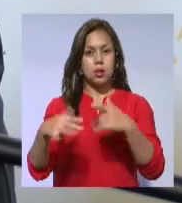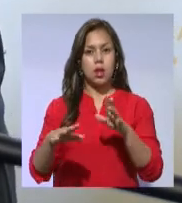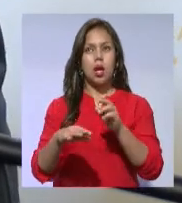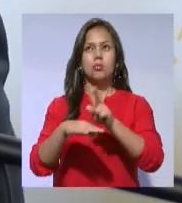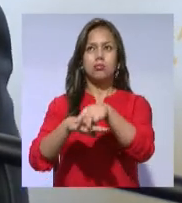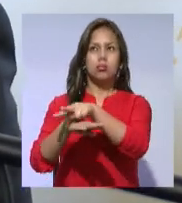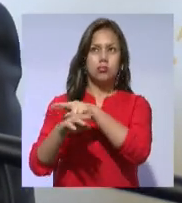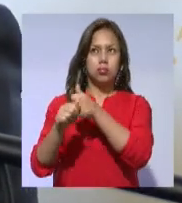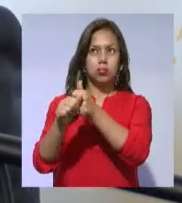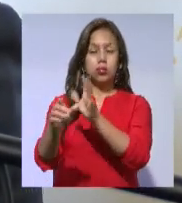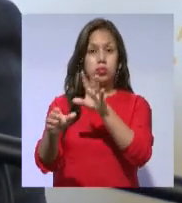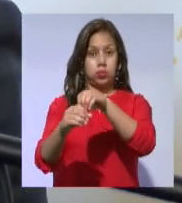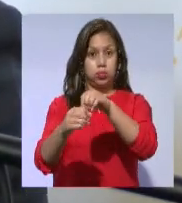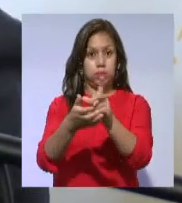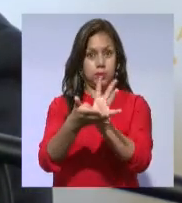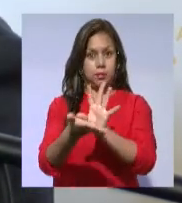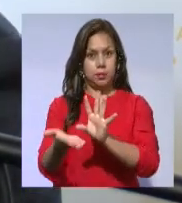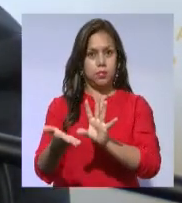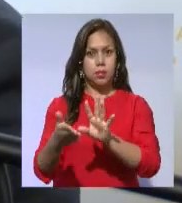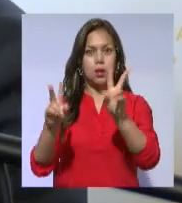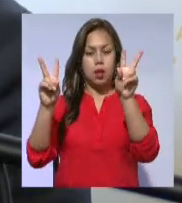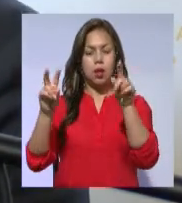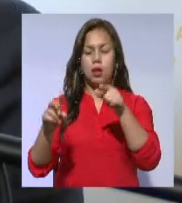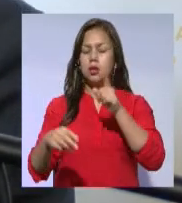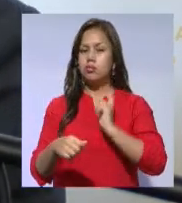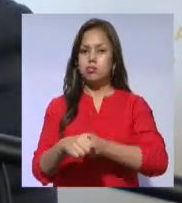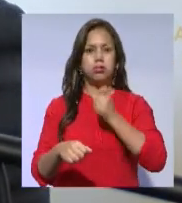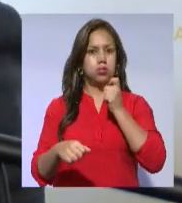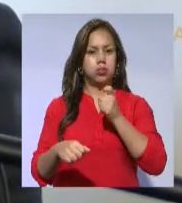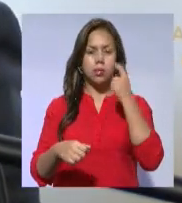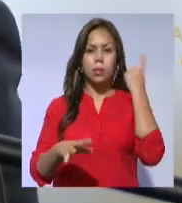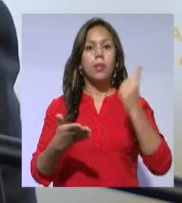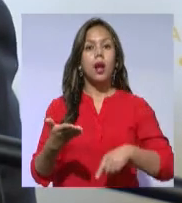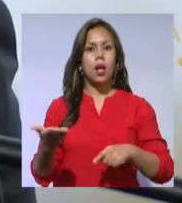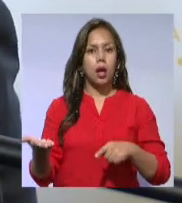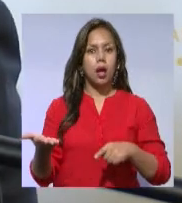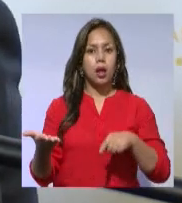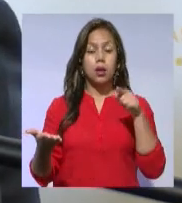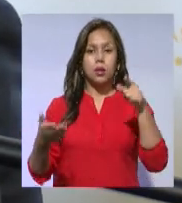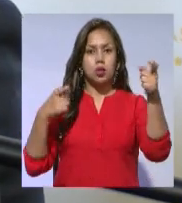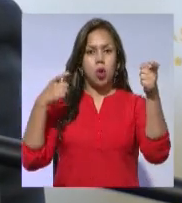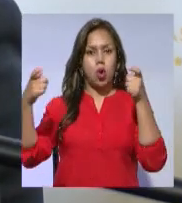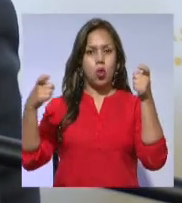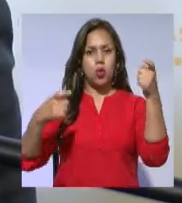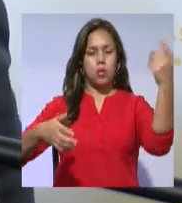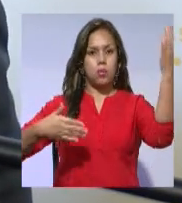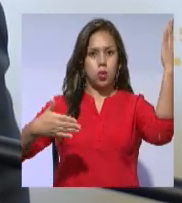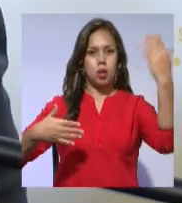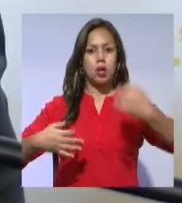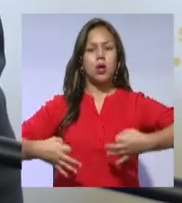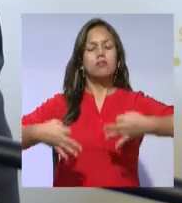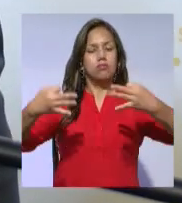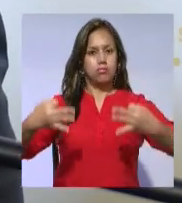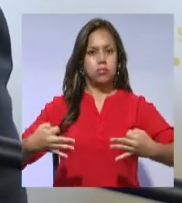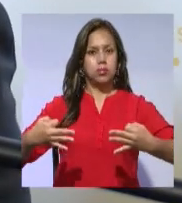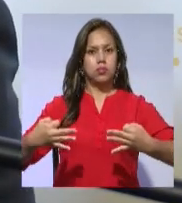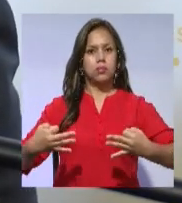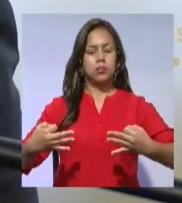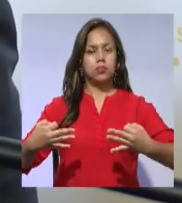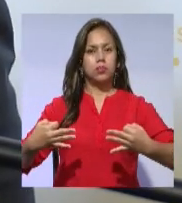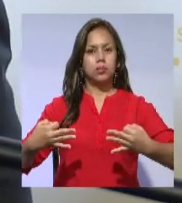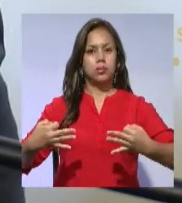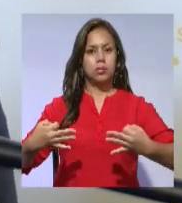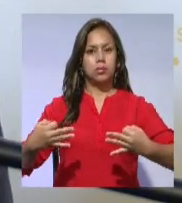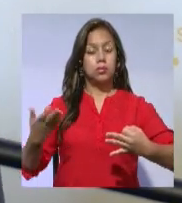fiscalización en la asamblea como elemento esencial para que el control político sea real y sea efectivo